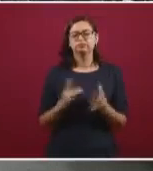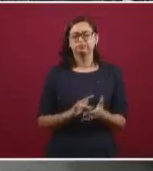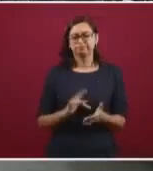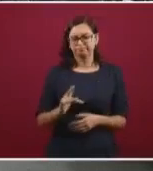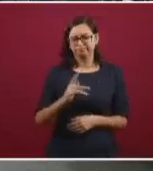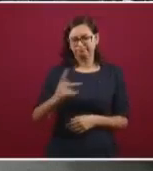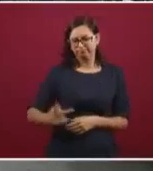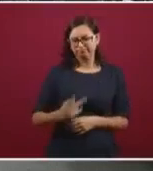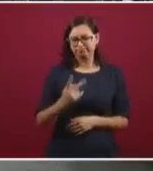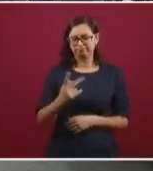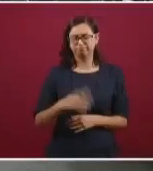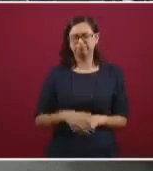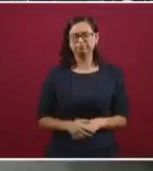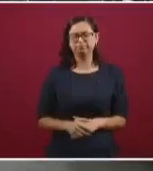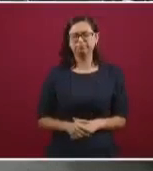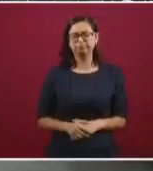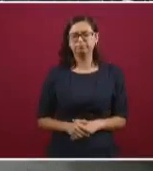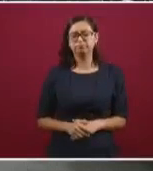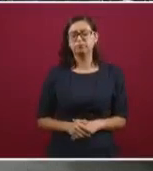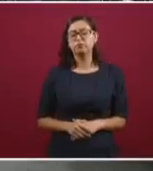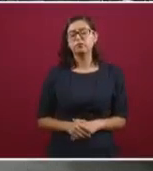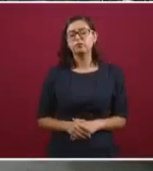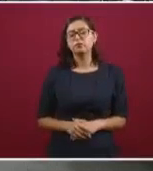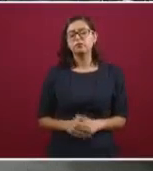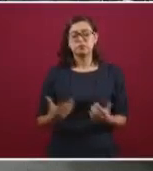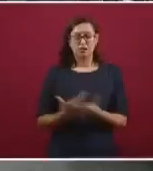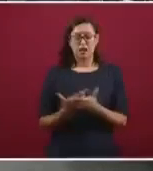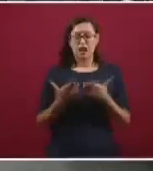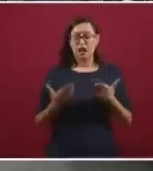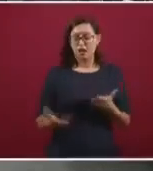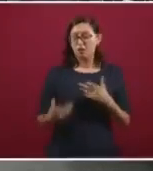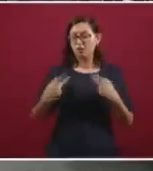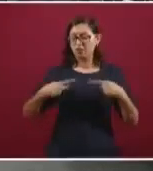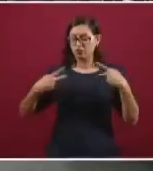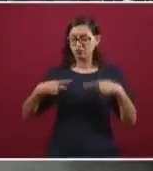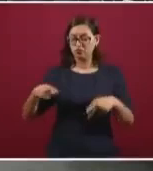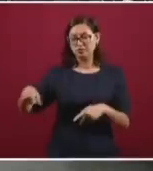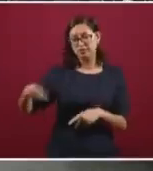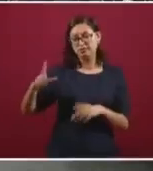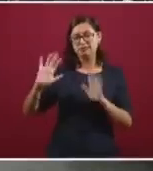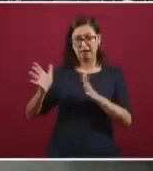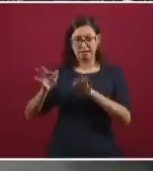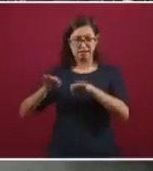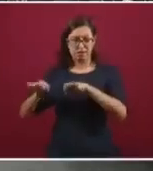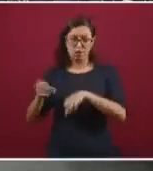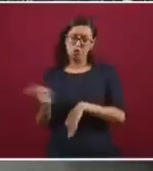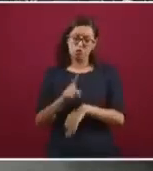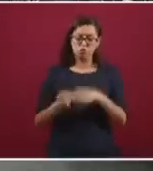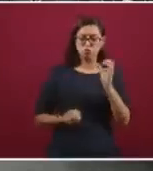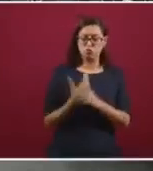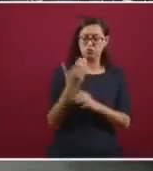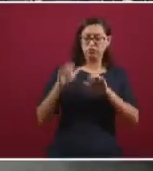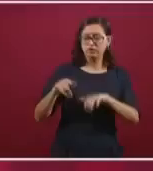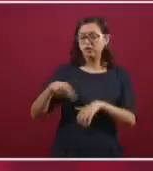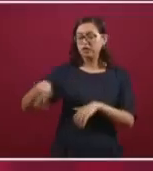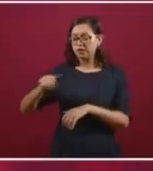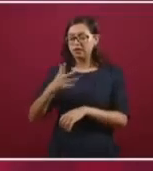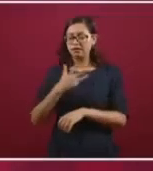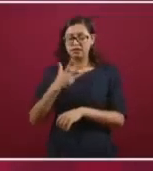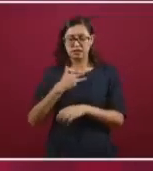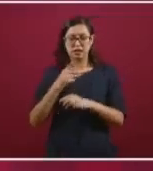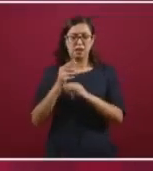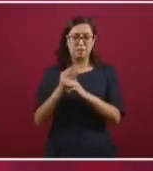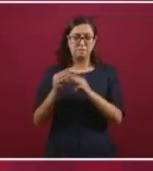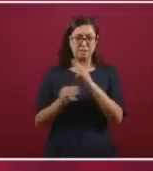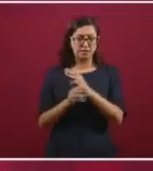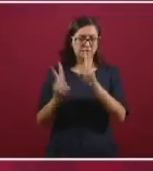lleva el personal, tanto los veteranos como el personal nuevo, tenemos una materia que se llama detención y conducción de personas,